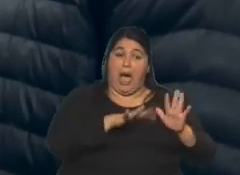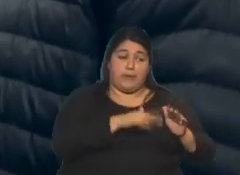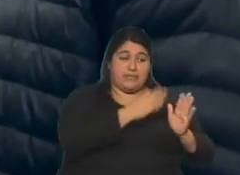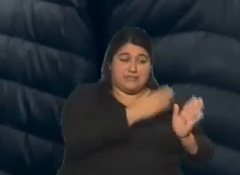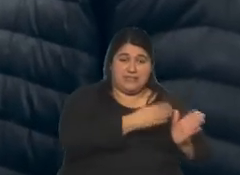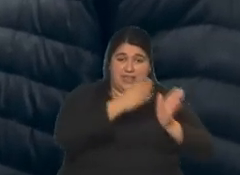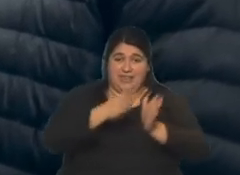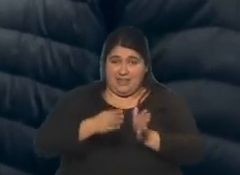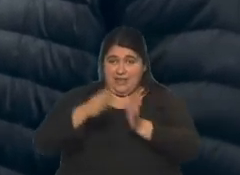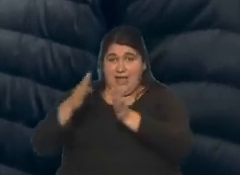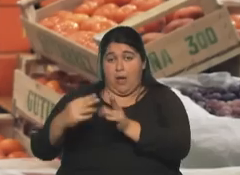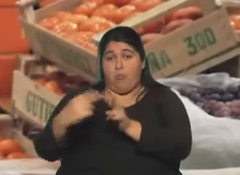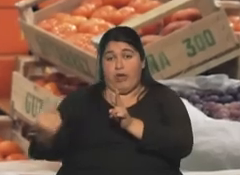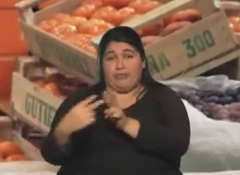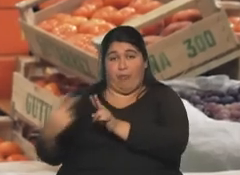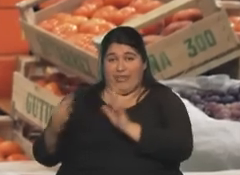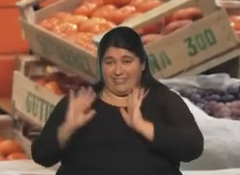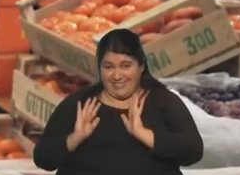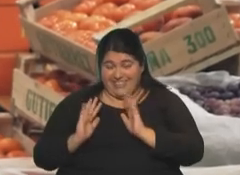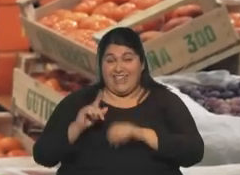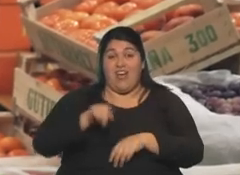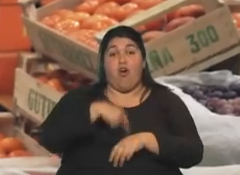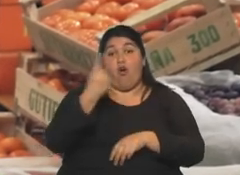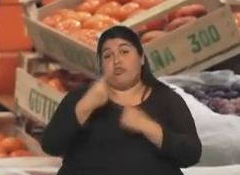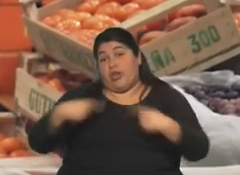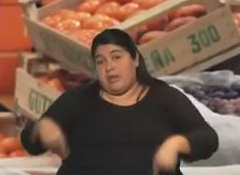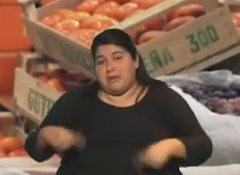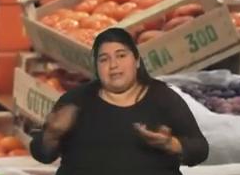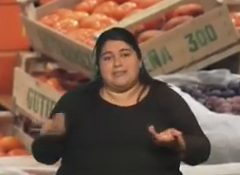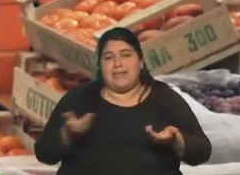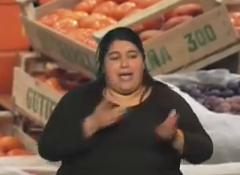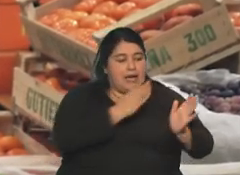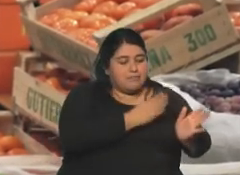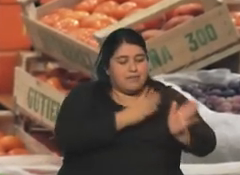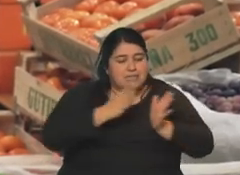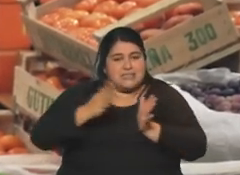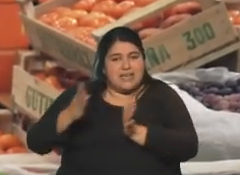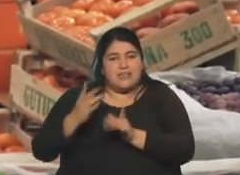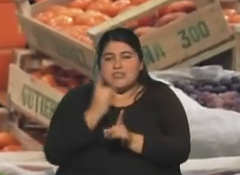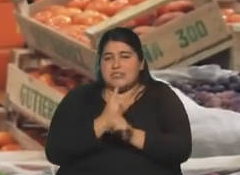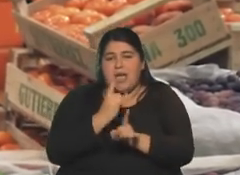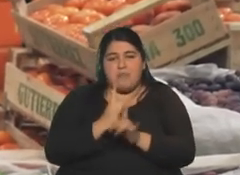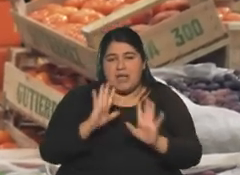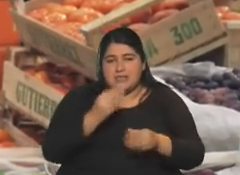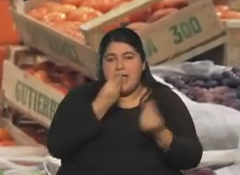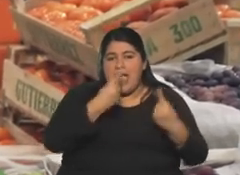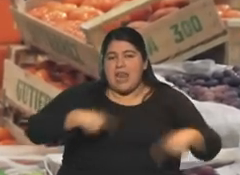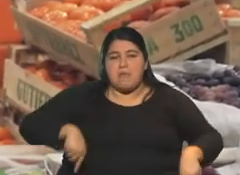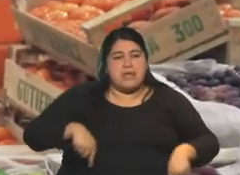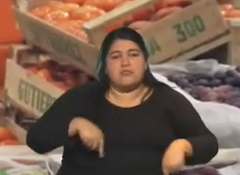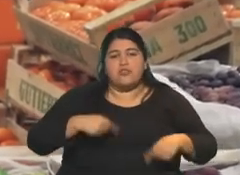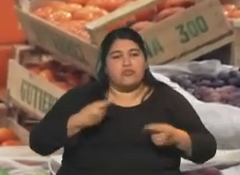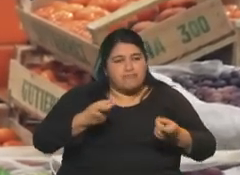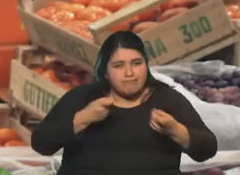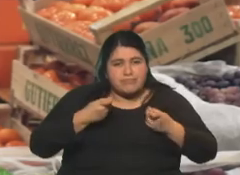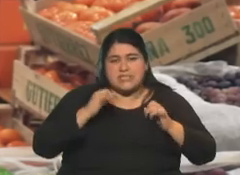intermediaciones irracionales innecesarias y después algunos elementos de, bueno, en la cadena fruto y hortícola particularmente, de alimentos muy perecederos que